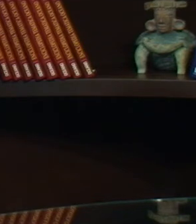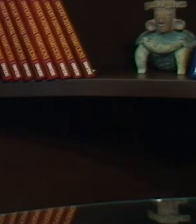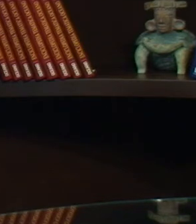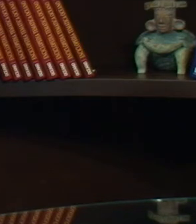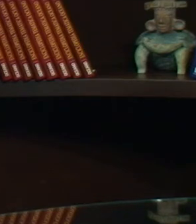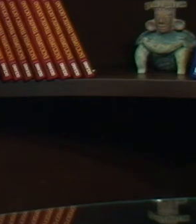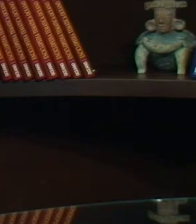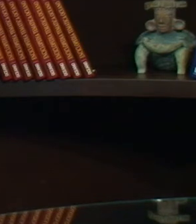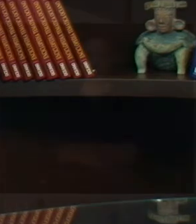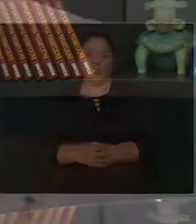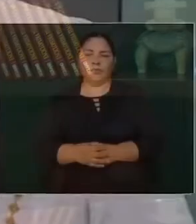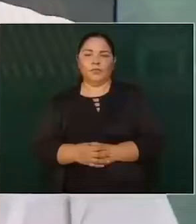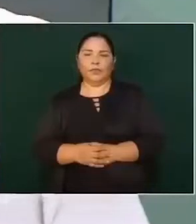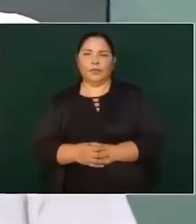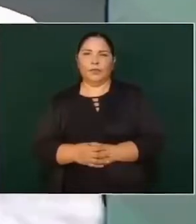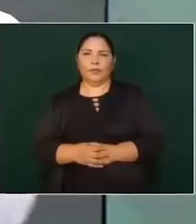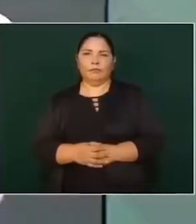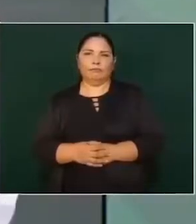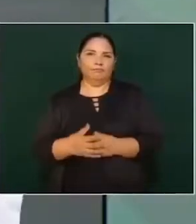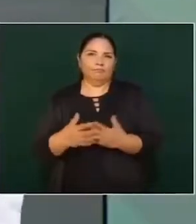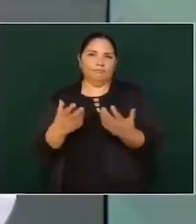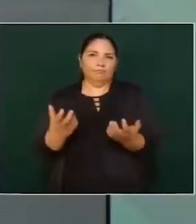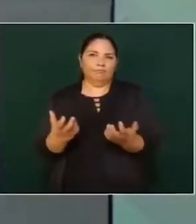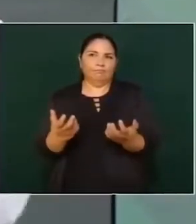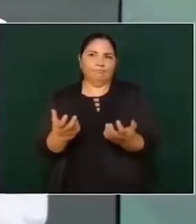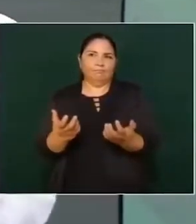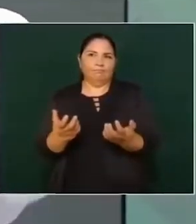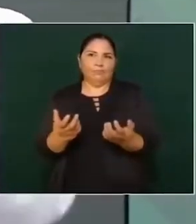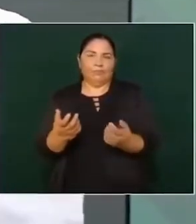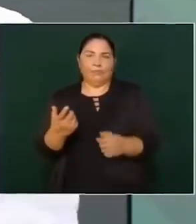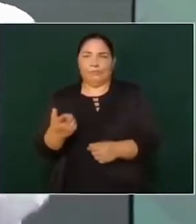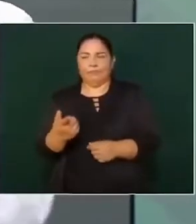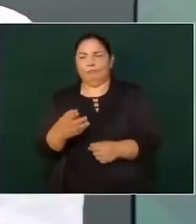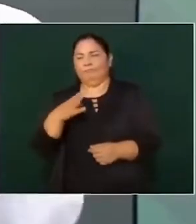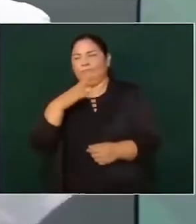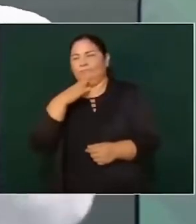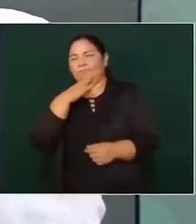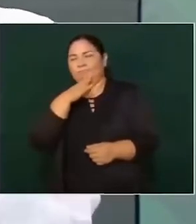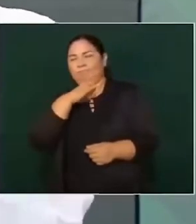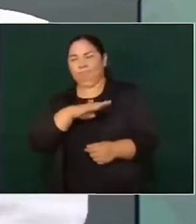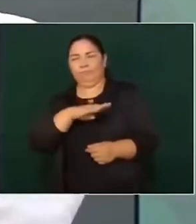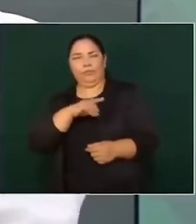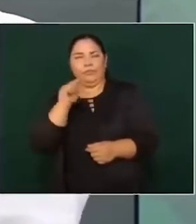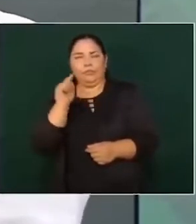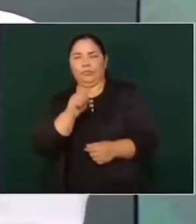Ahí le va. Los muy cretinos ahora,